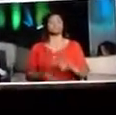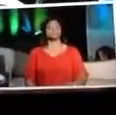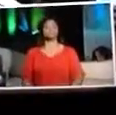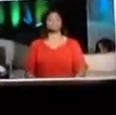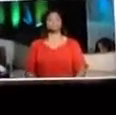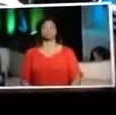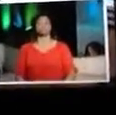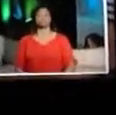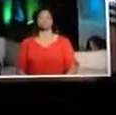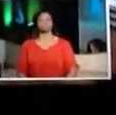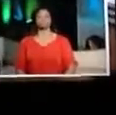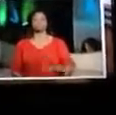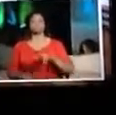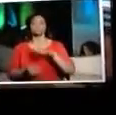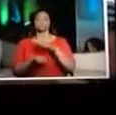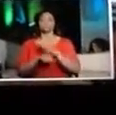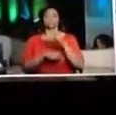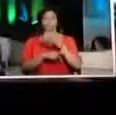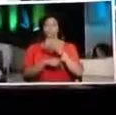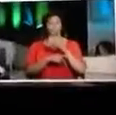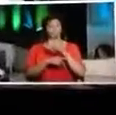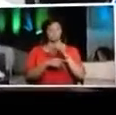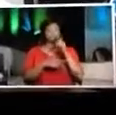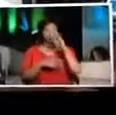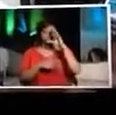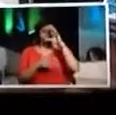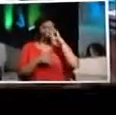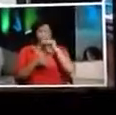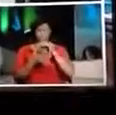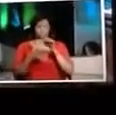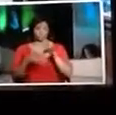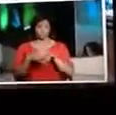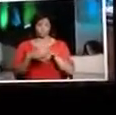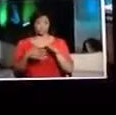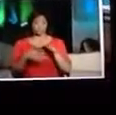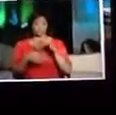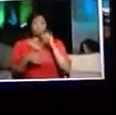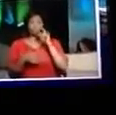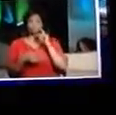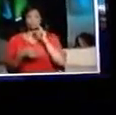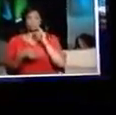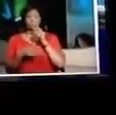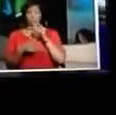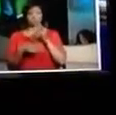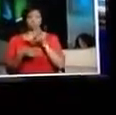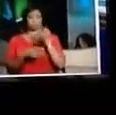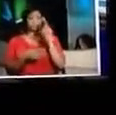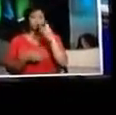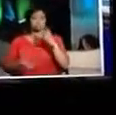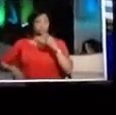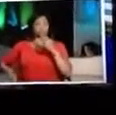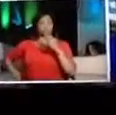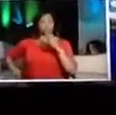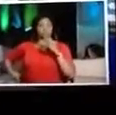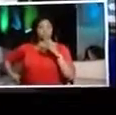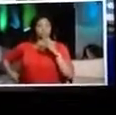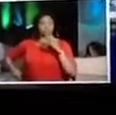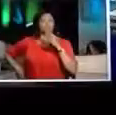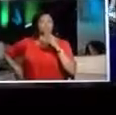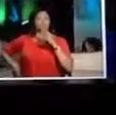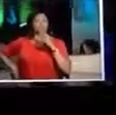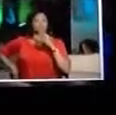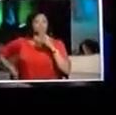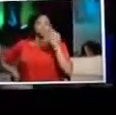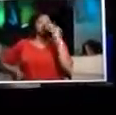que se establezca el matrimonio gay en el país de la favoreza? Sí. ¿Por qué? Porque es estado